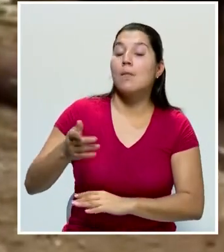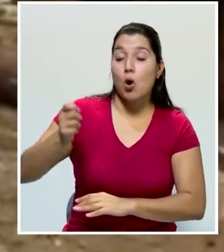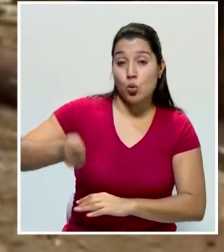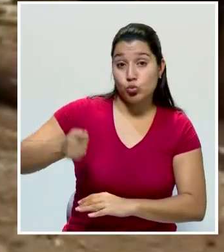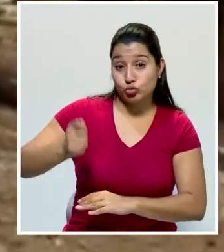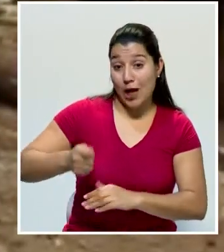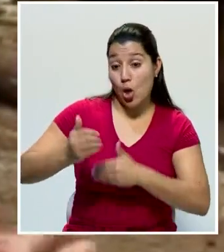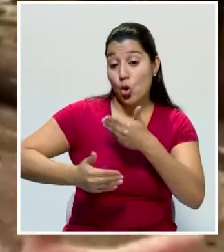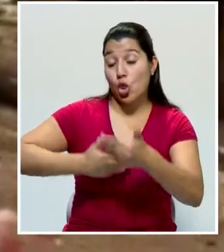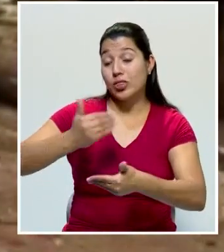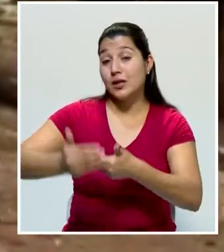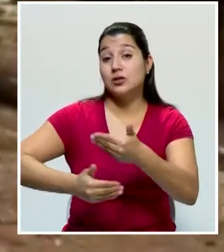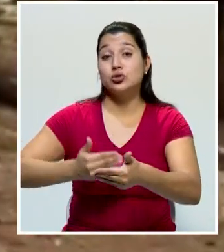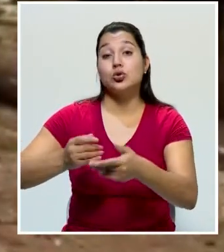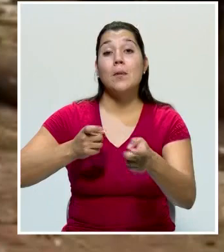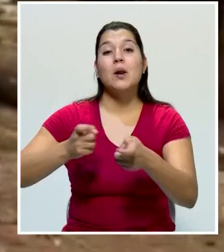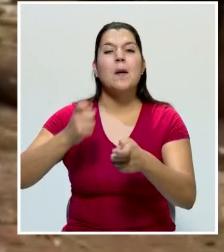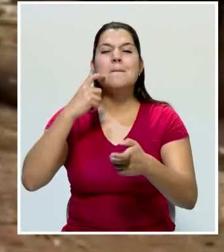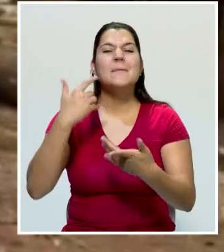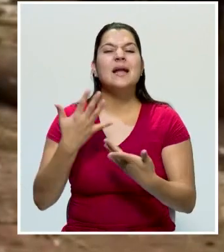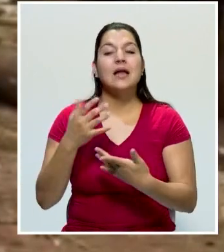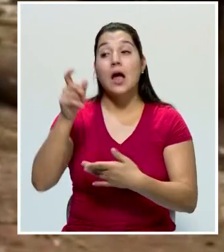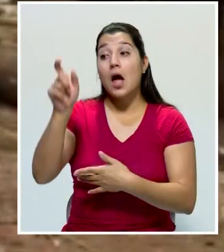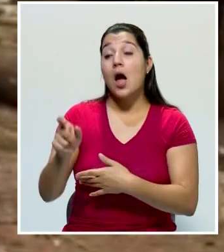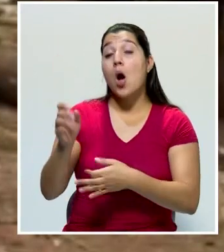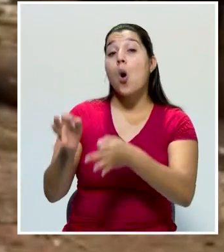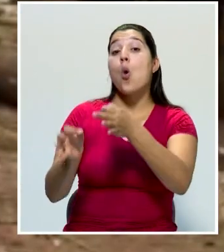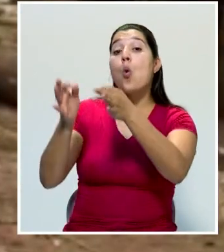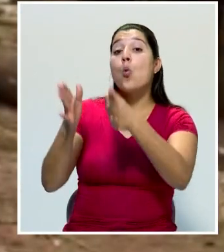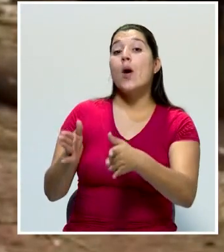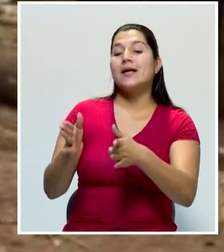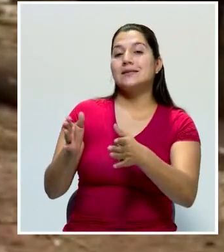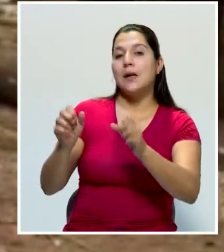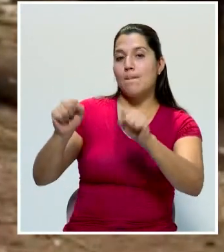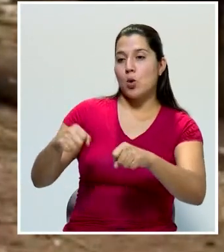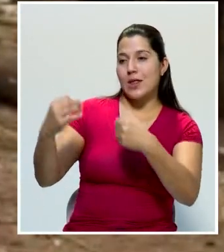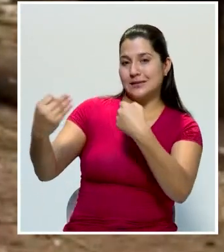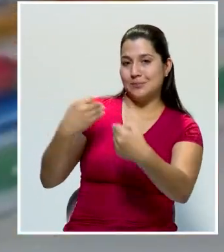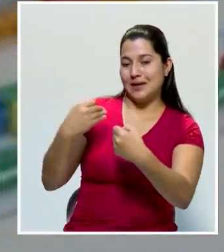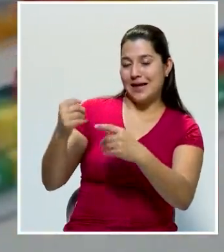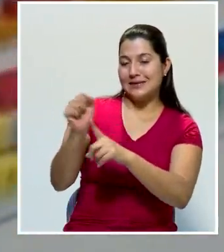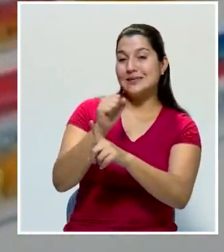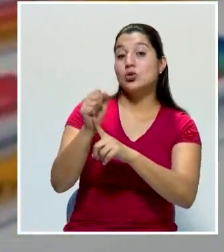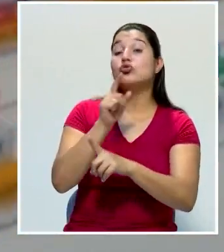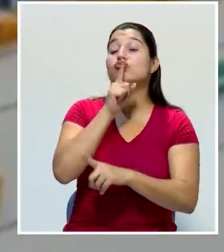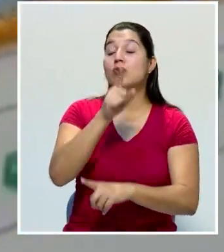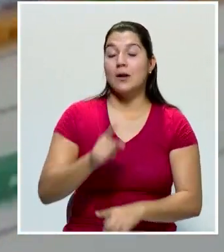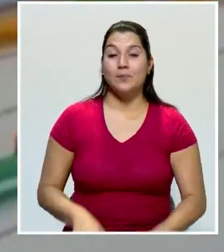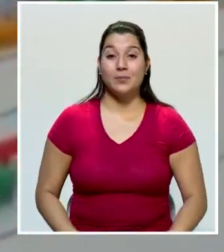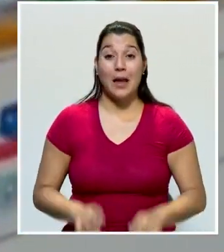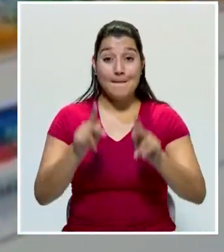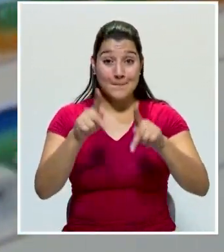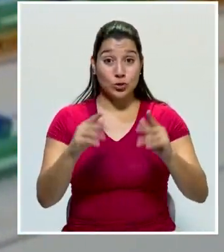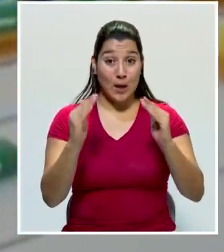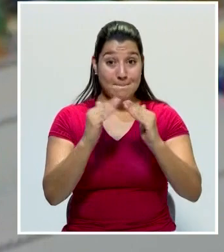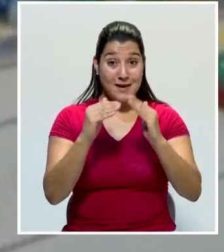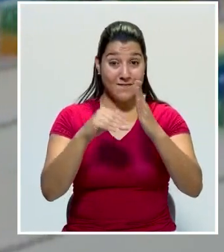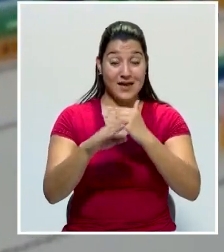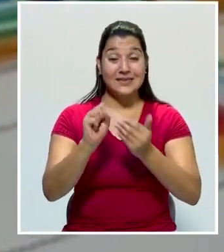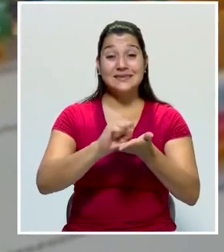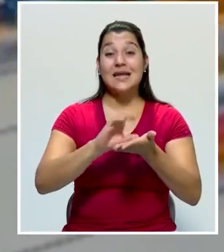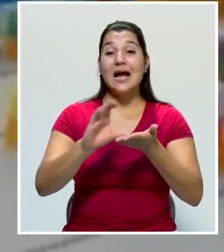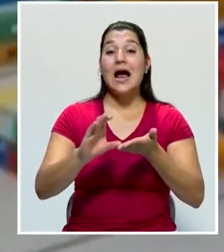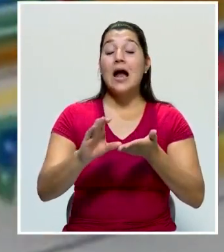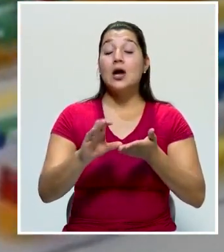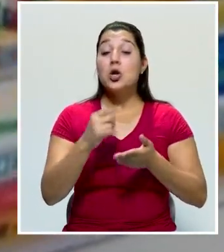podamos que sea un juez que esclarezca la situación legal de esta resolución. Los vecinos de San Carlos apuestan al canal